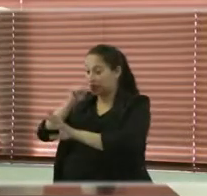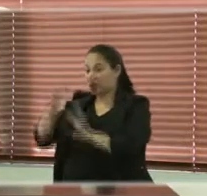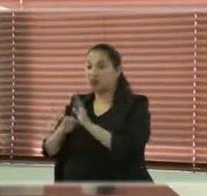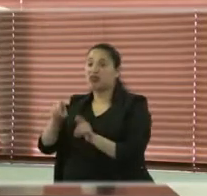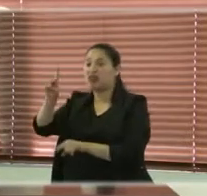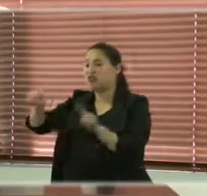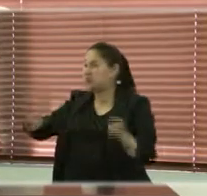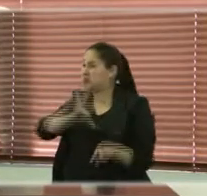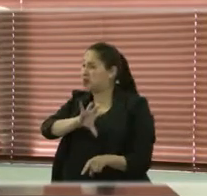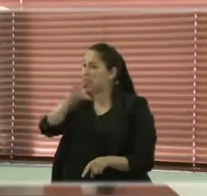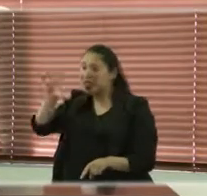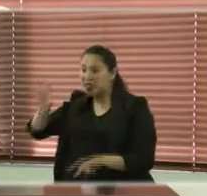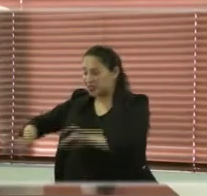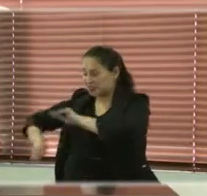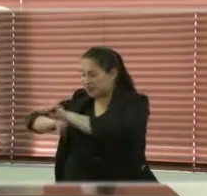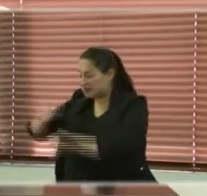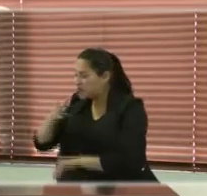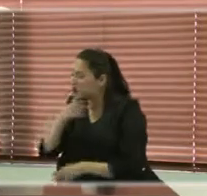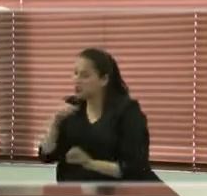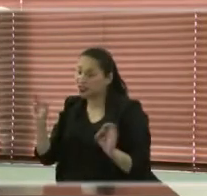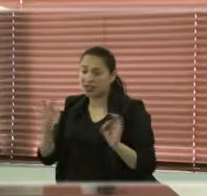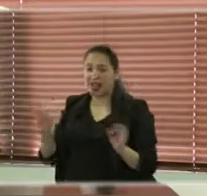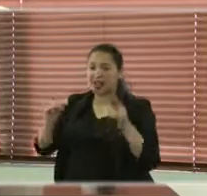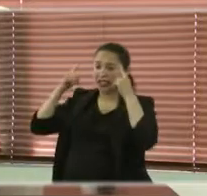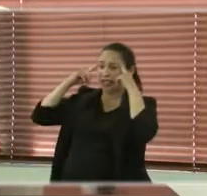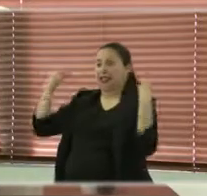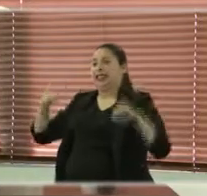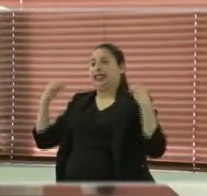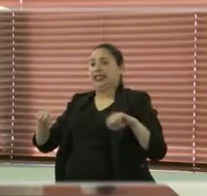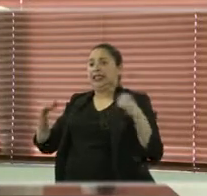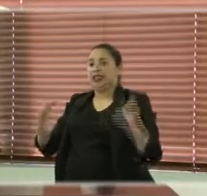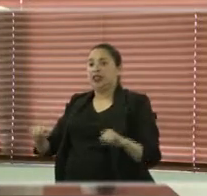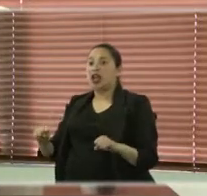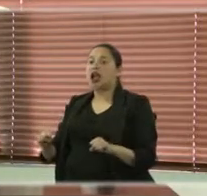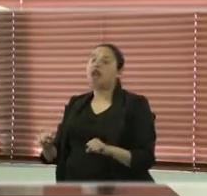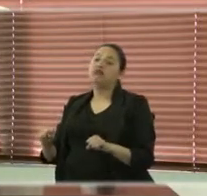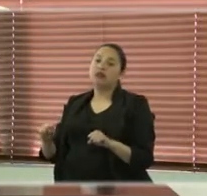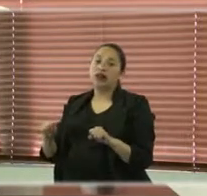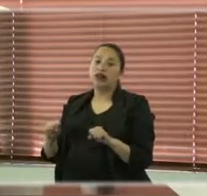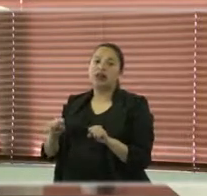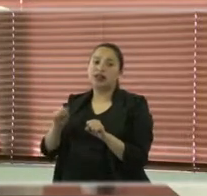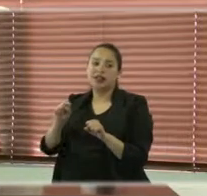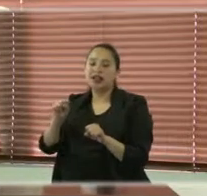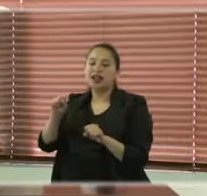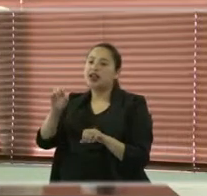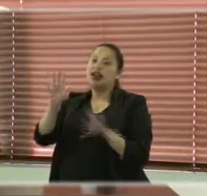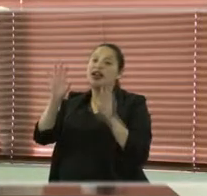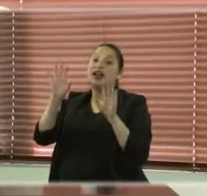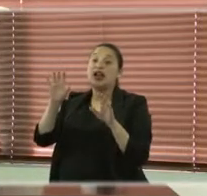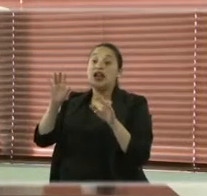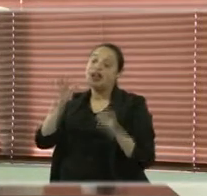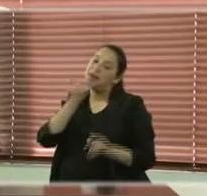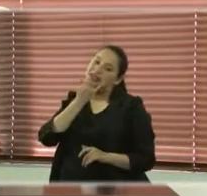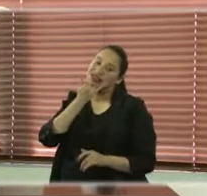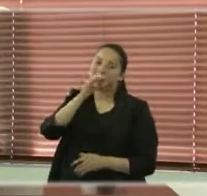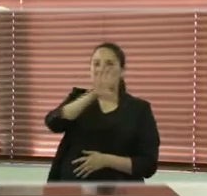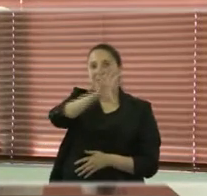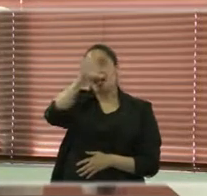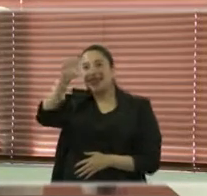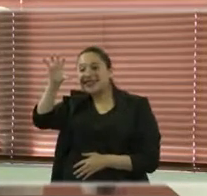nada que es bastante preocupante yo diría sobre todo en los países de menos ingresos